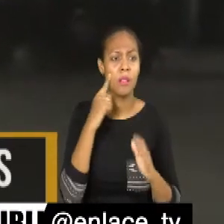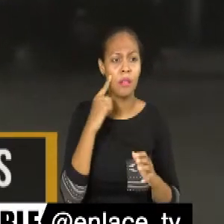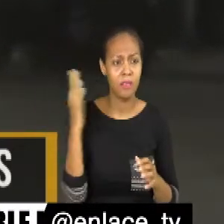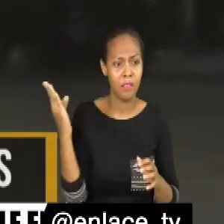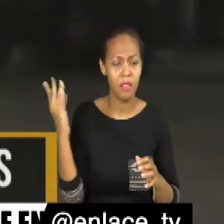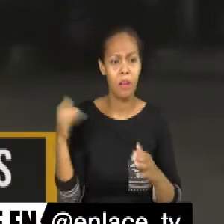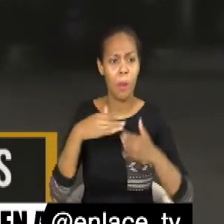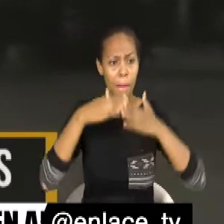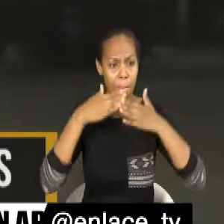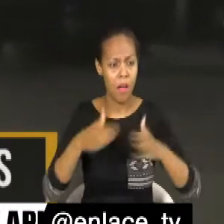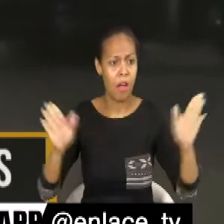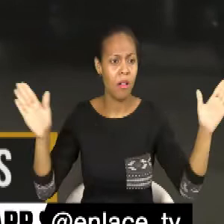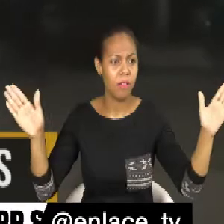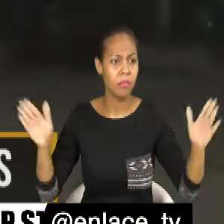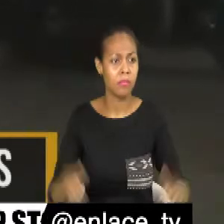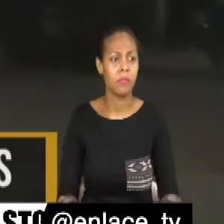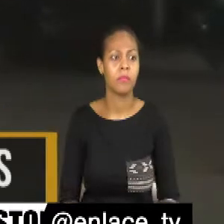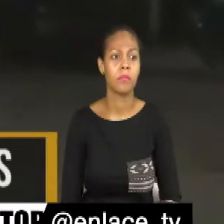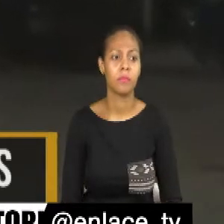público.